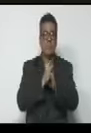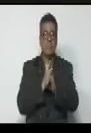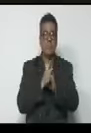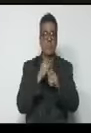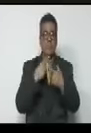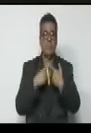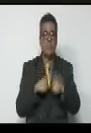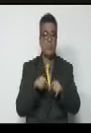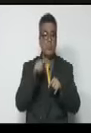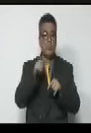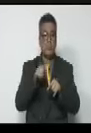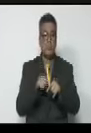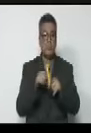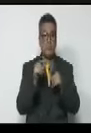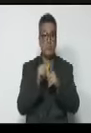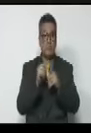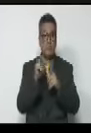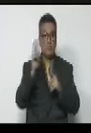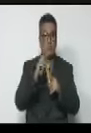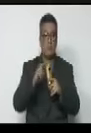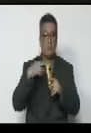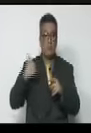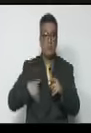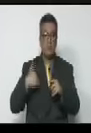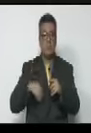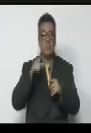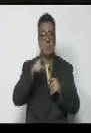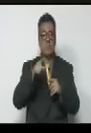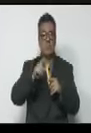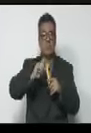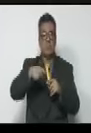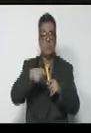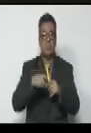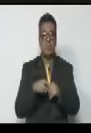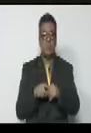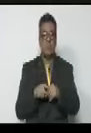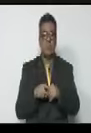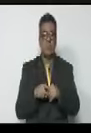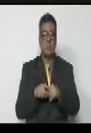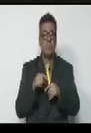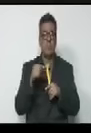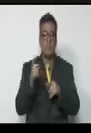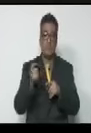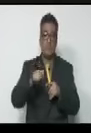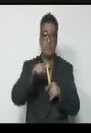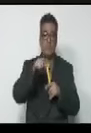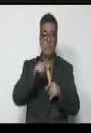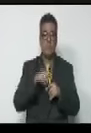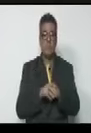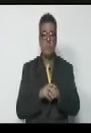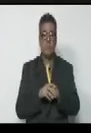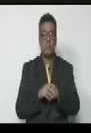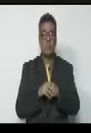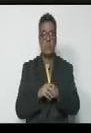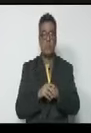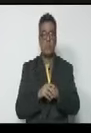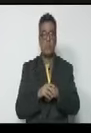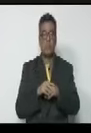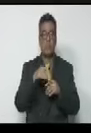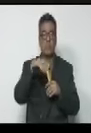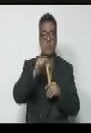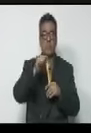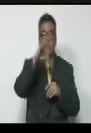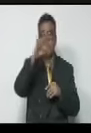Pero donde está la palabra República Argentina, que va a la coma, debemos agregarle el trío